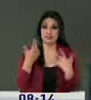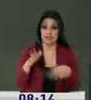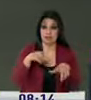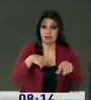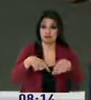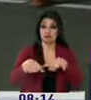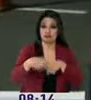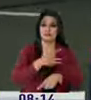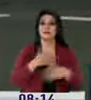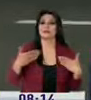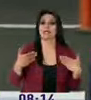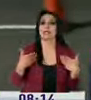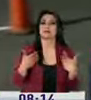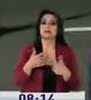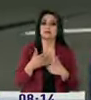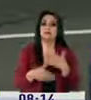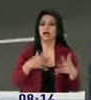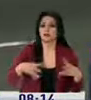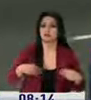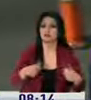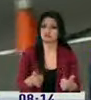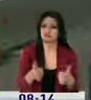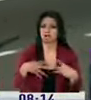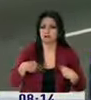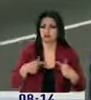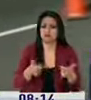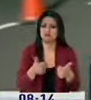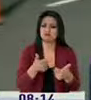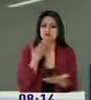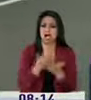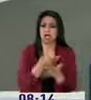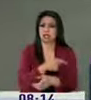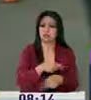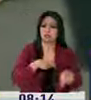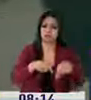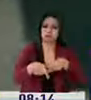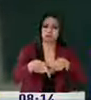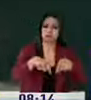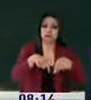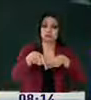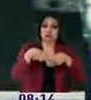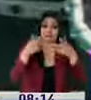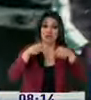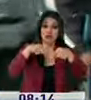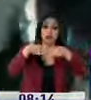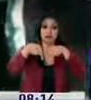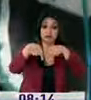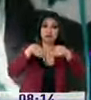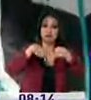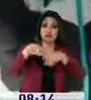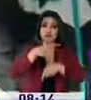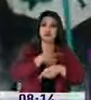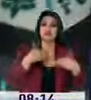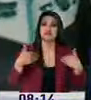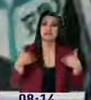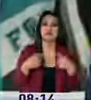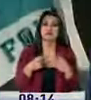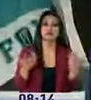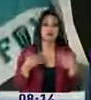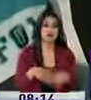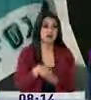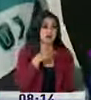el contraflujo. Realmente lo aceptamos de la mejor manera y una vez que se hizo el contraflujo, la alegría duró